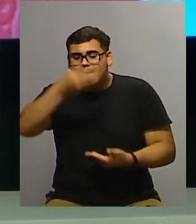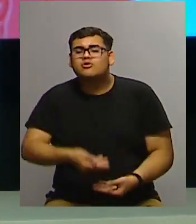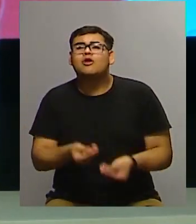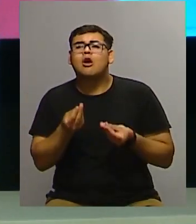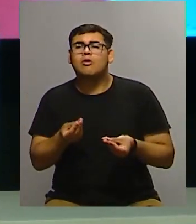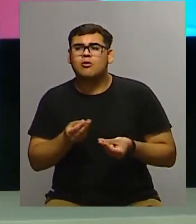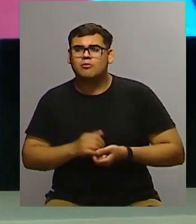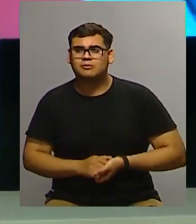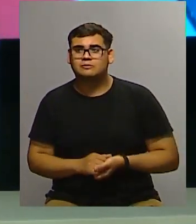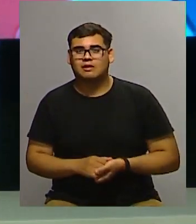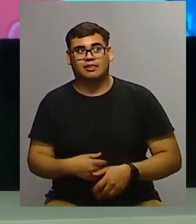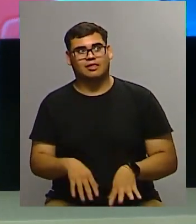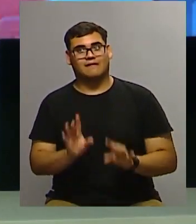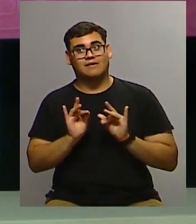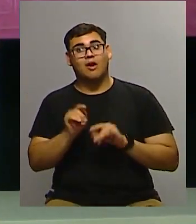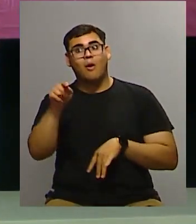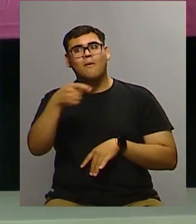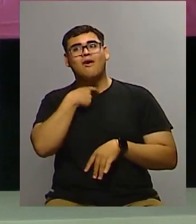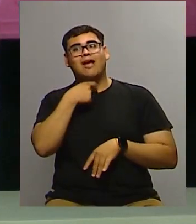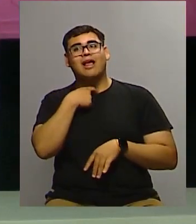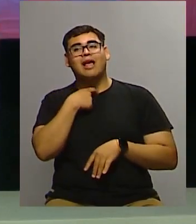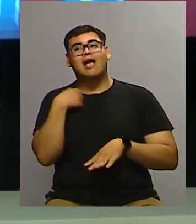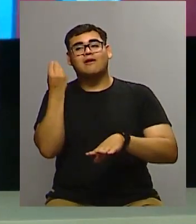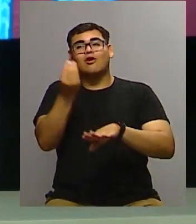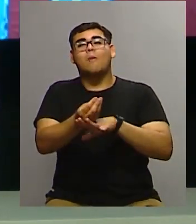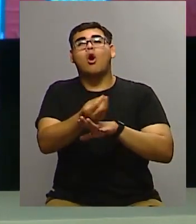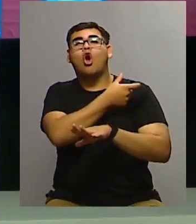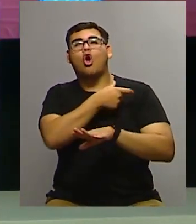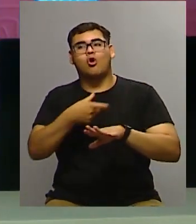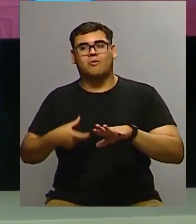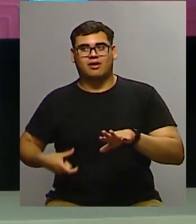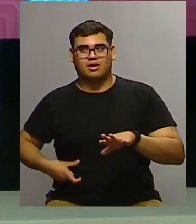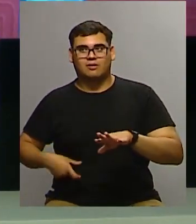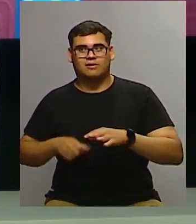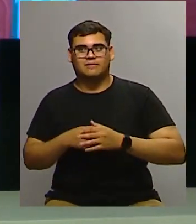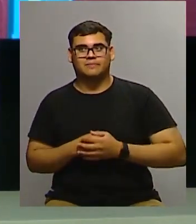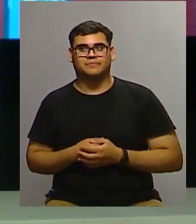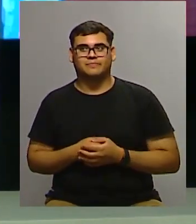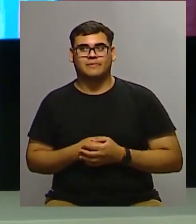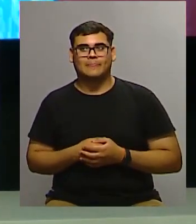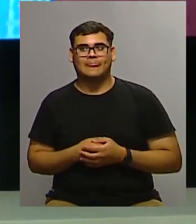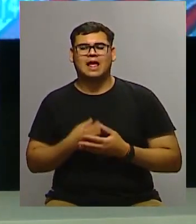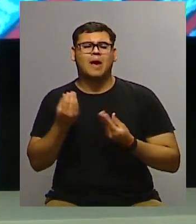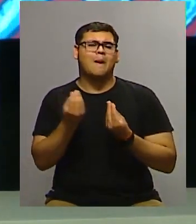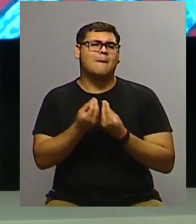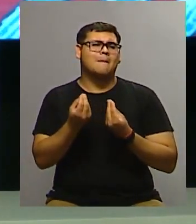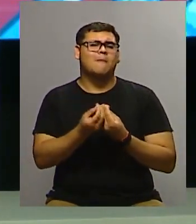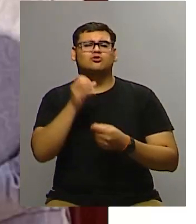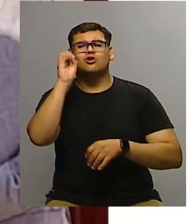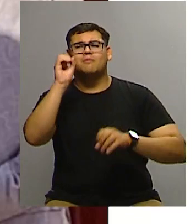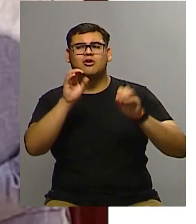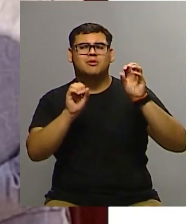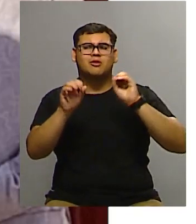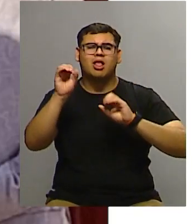Difícil de saber. Mirá, vos querés ser candidato a gobernador en algún momento, ¿no? Mirá, yo sé que suena varios nombres y